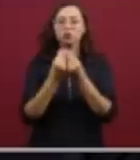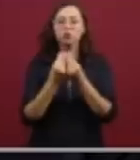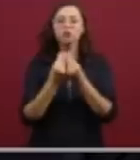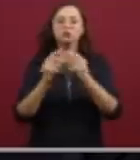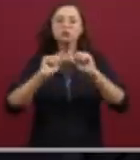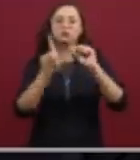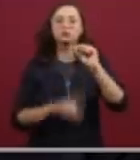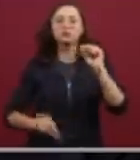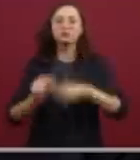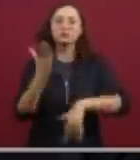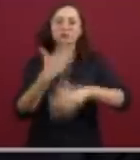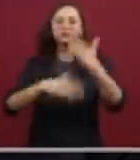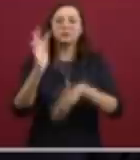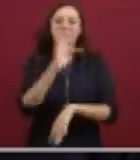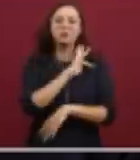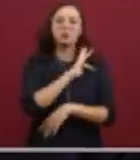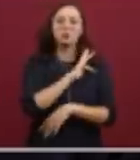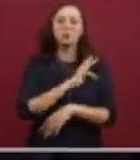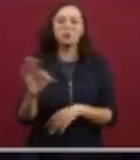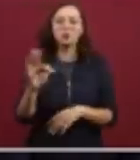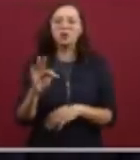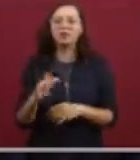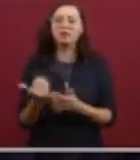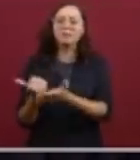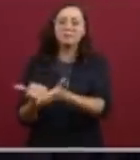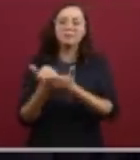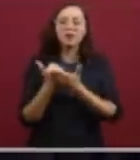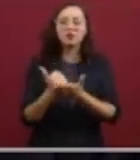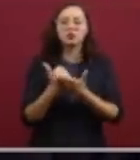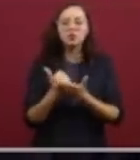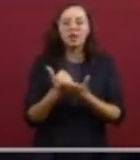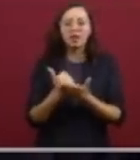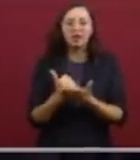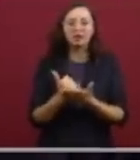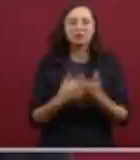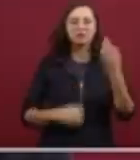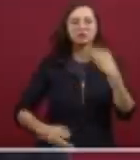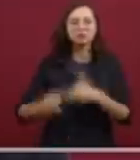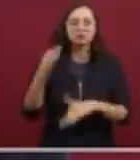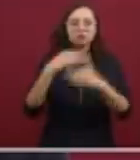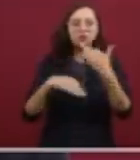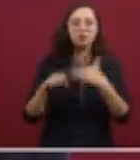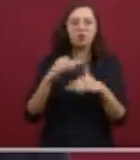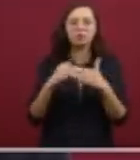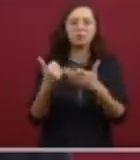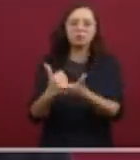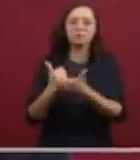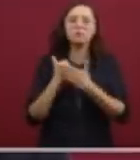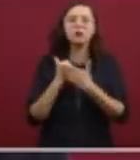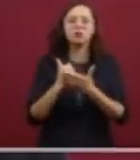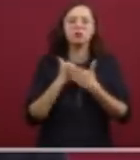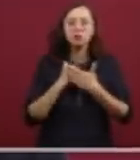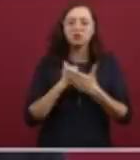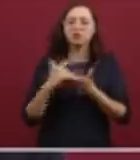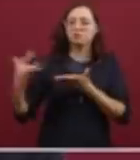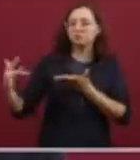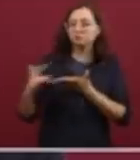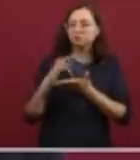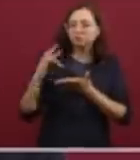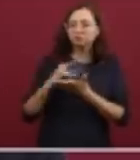trabajadores, con los trabajadores. Me están ayudando todos, me están apoyando, me están